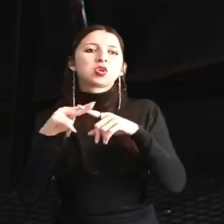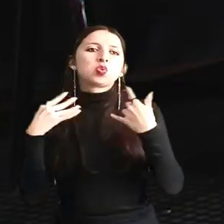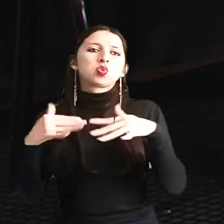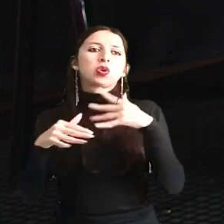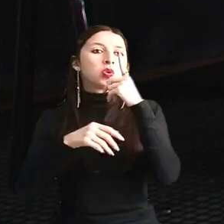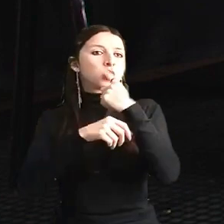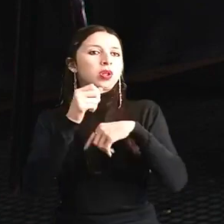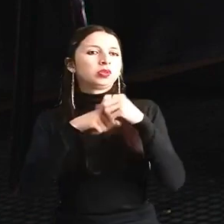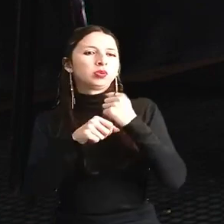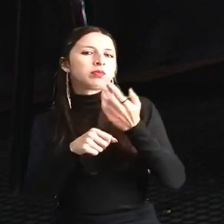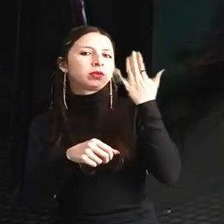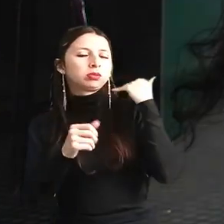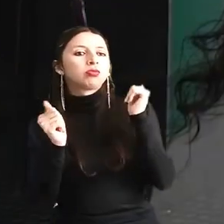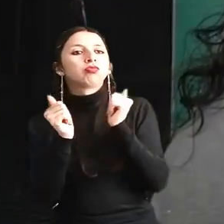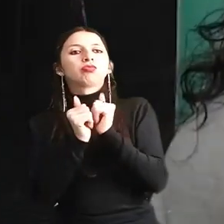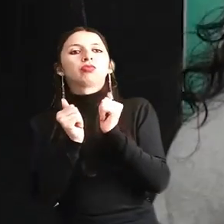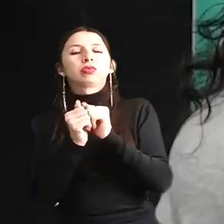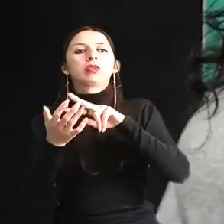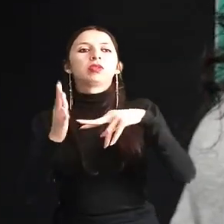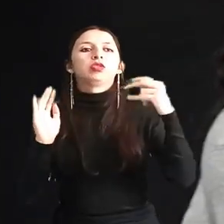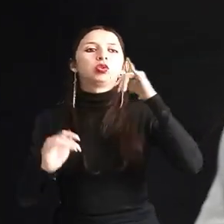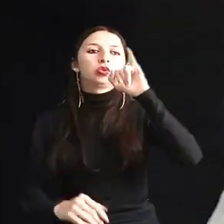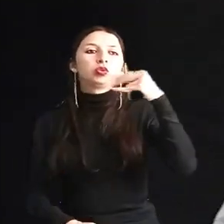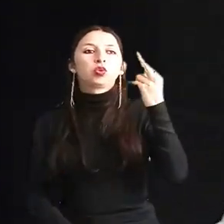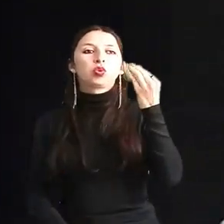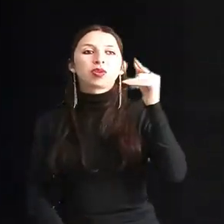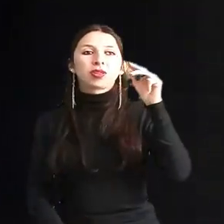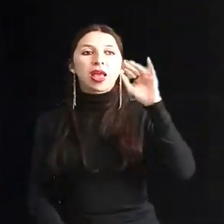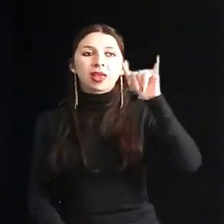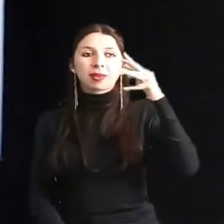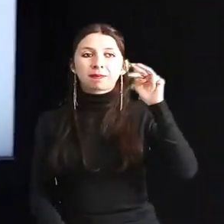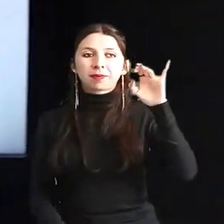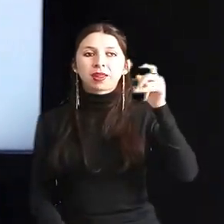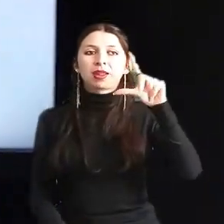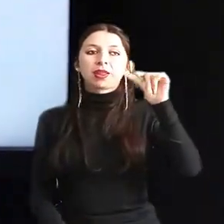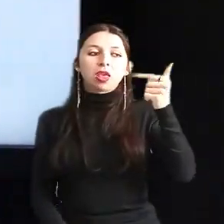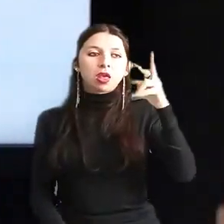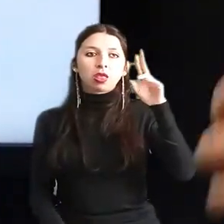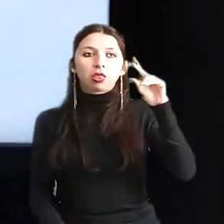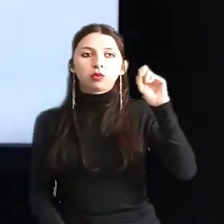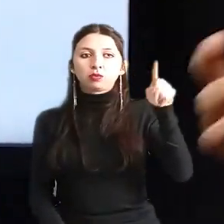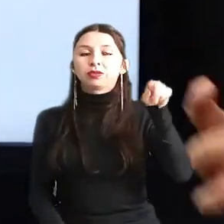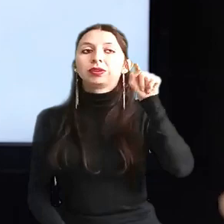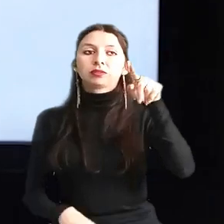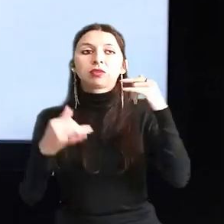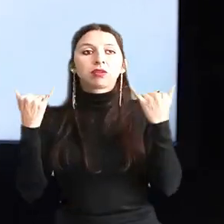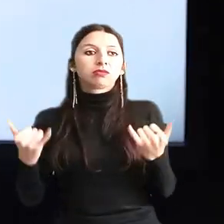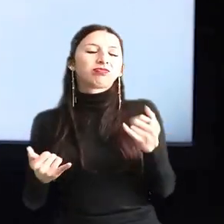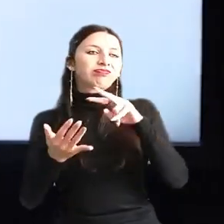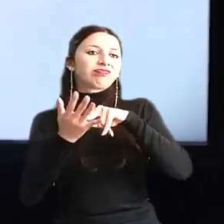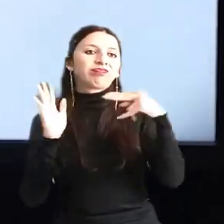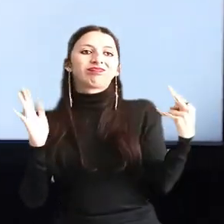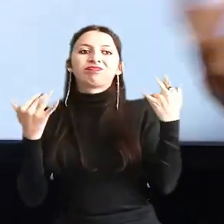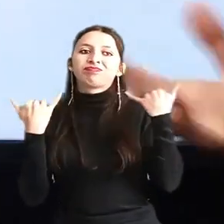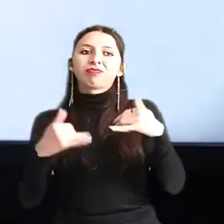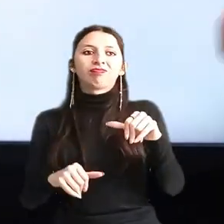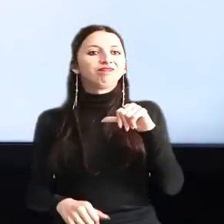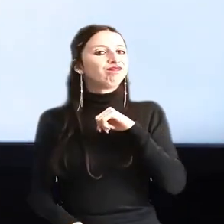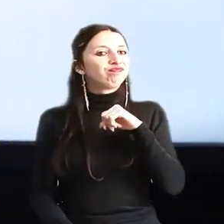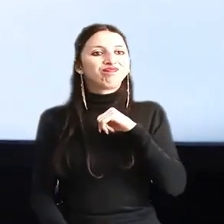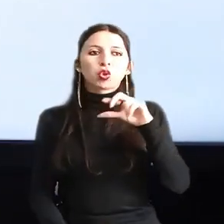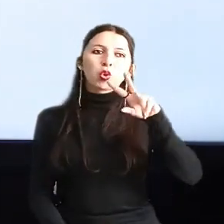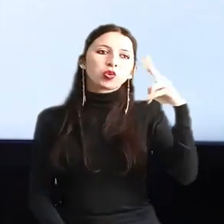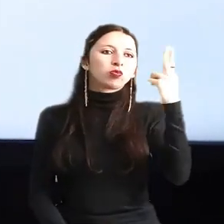pasado nos estaba acompañando el tecnólogo Jaime lagos y en este año pues tuvimos que hacer una transición el